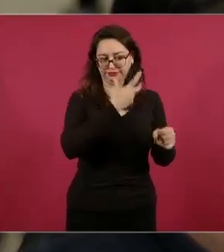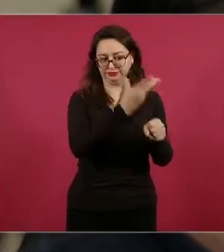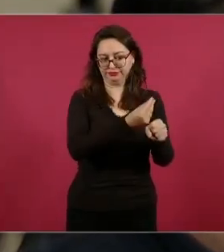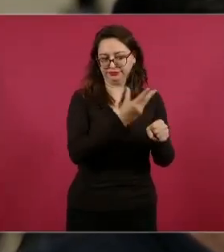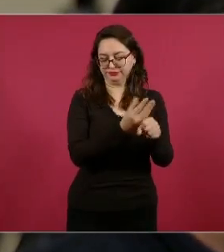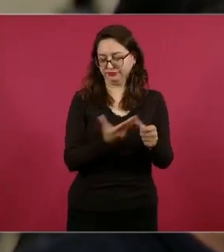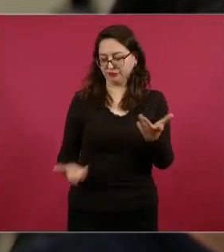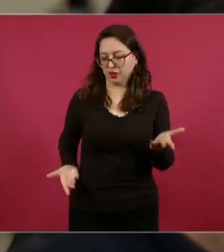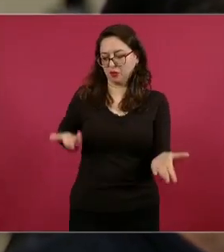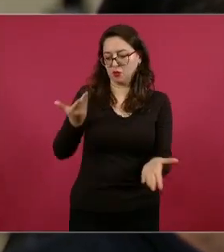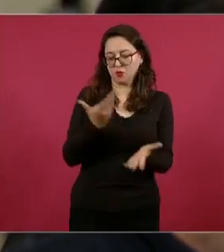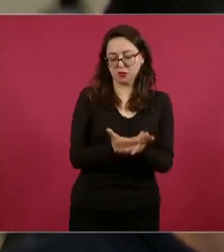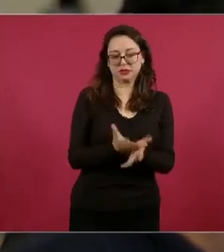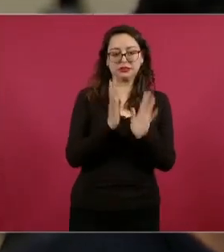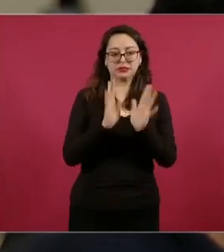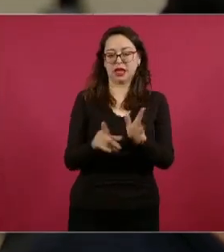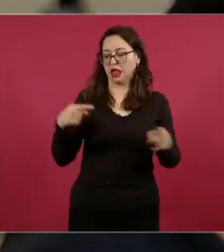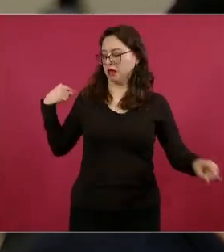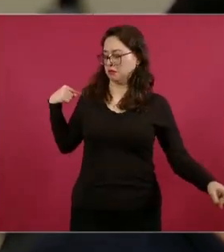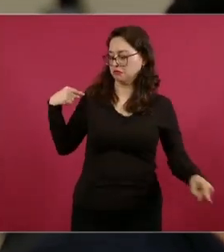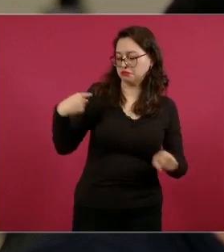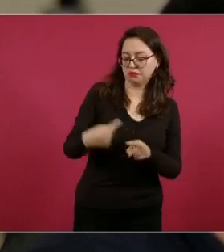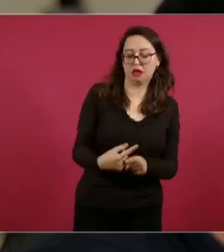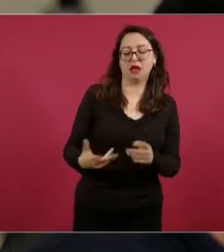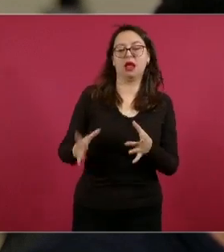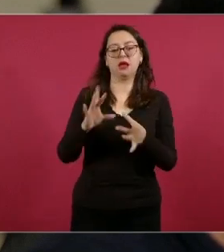en las conferencias mañaneras,